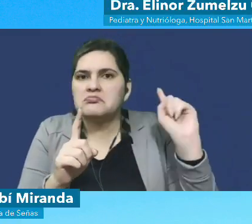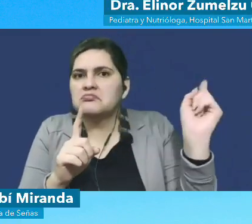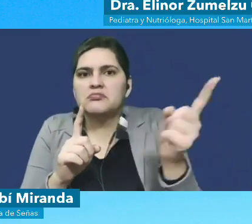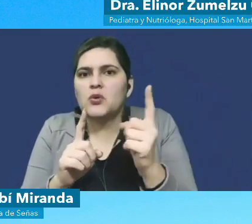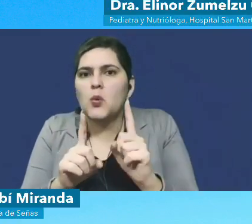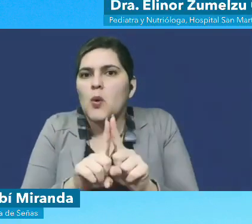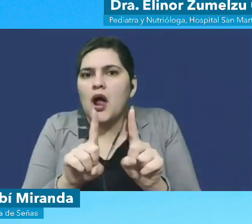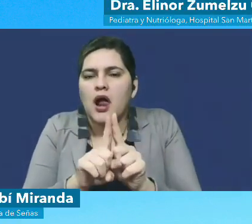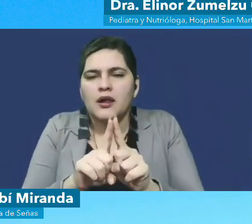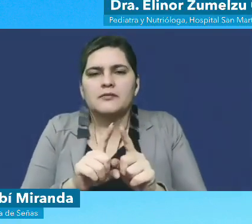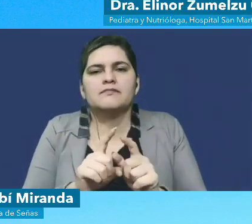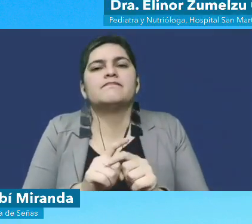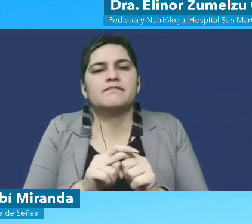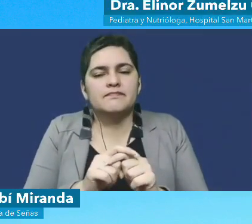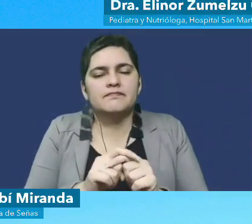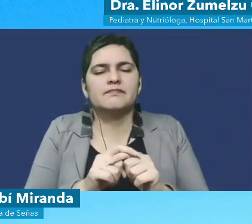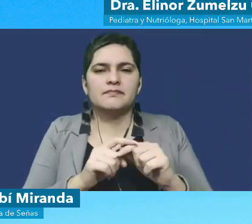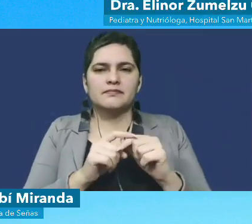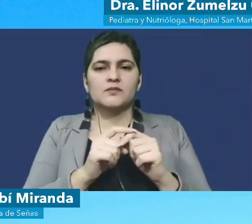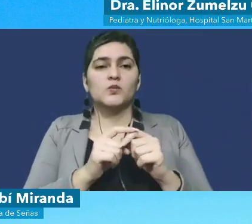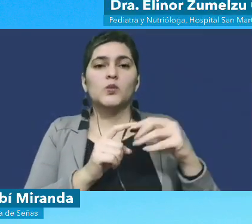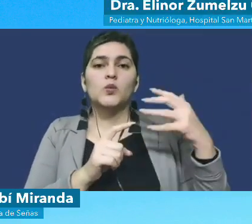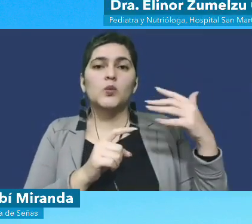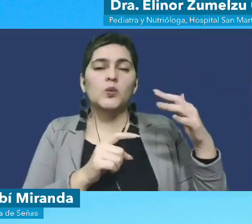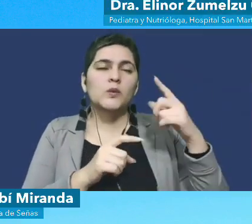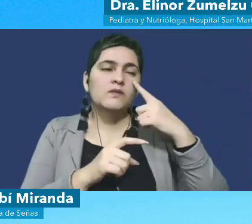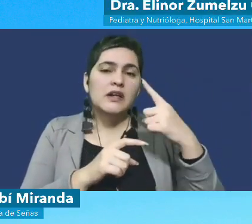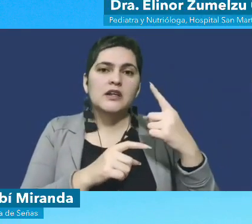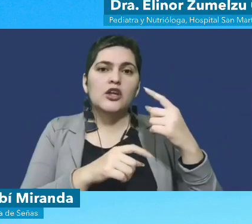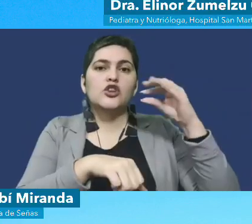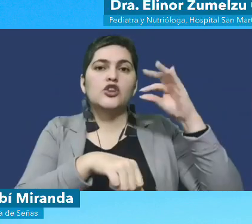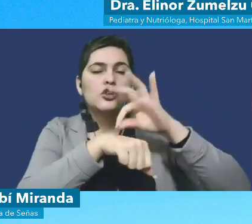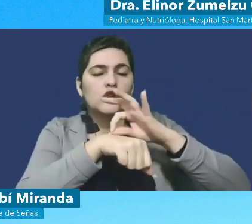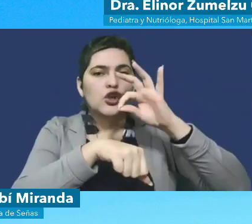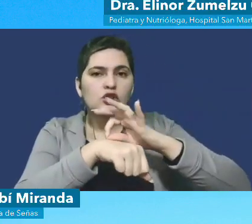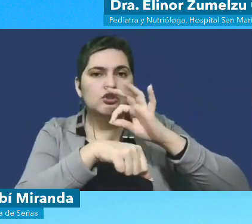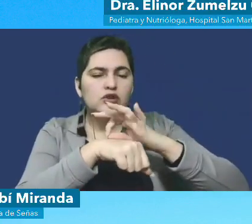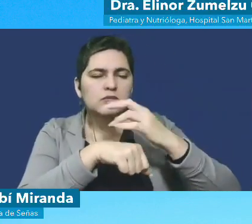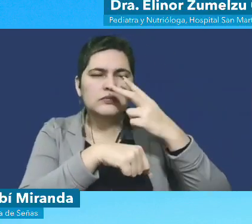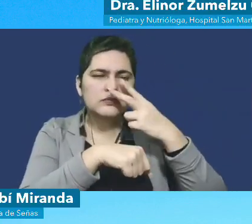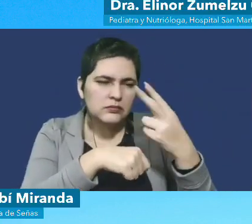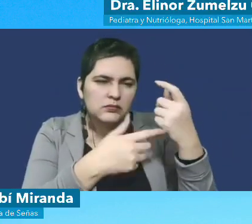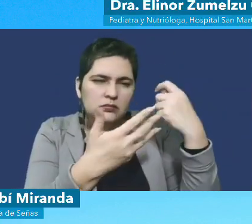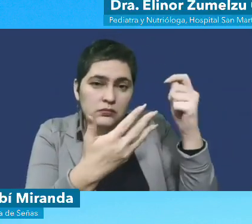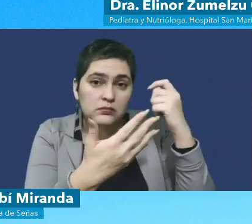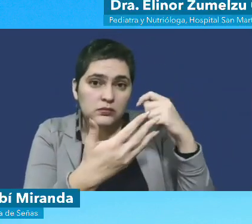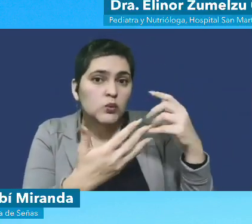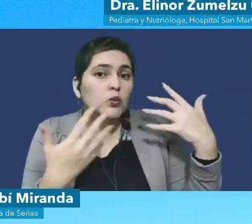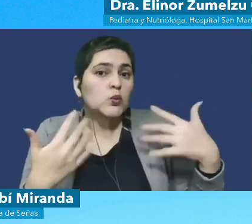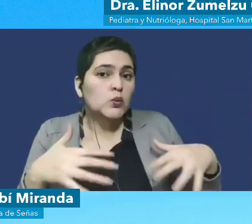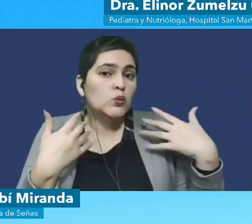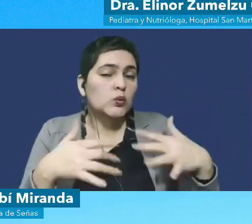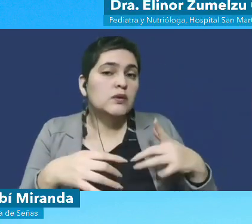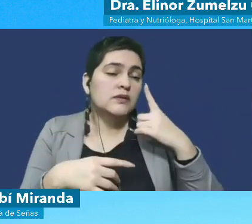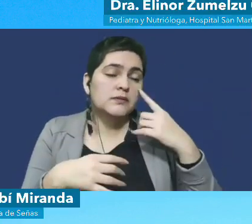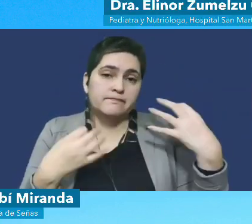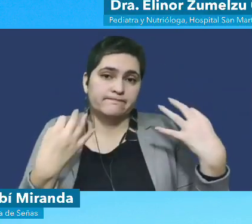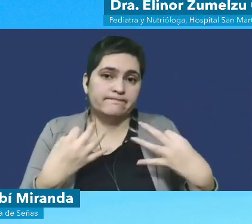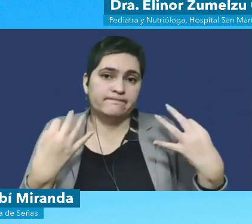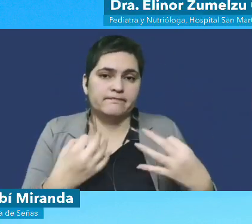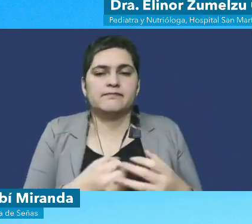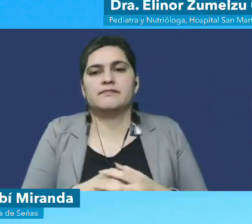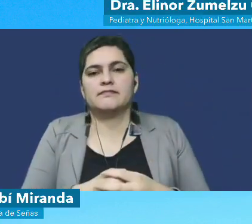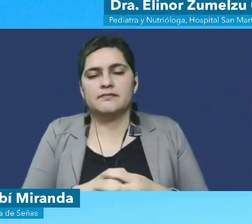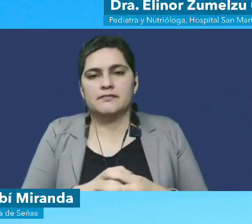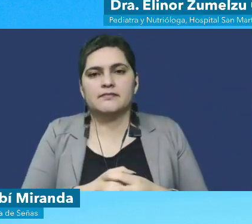un diagnóstico oportuno de un especialista en la materia, de un médico, una doctora, es lo más adecuado, ¿cierto? Scarlett